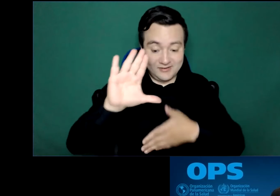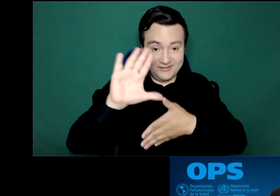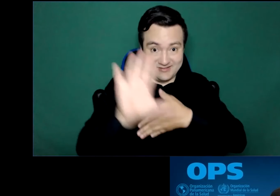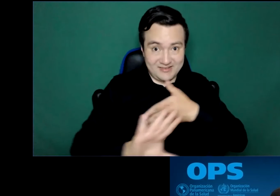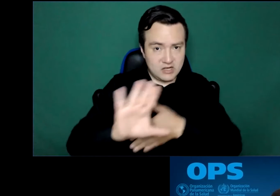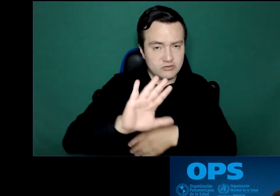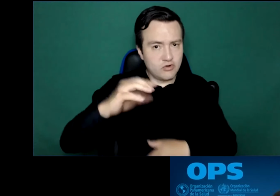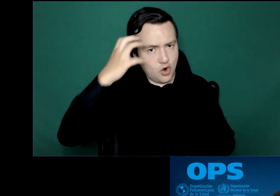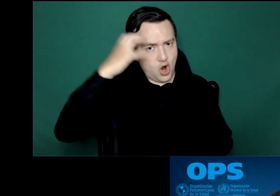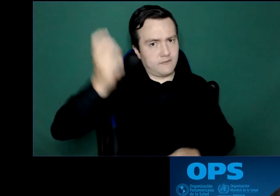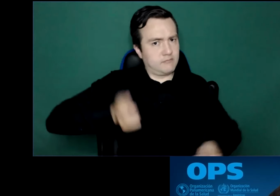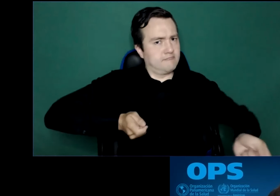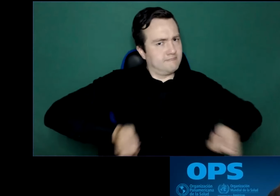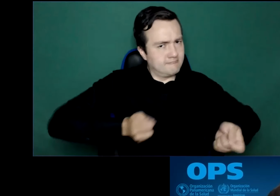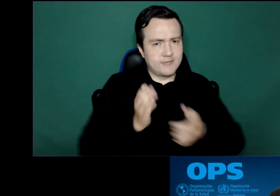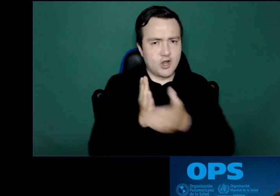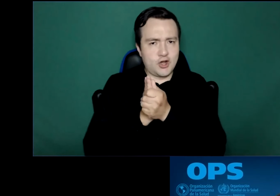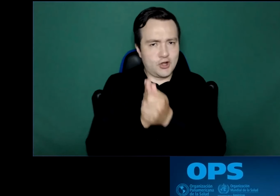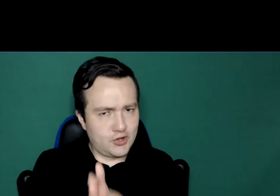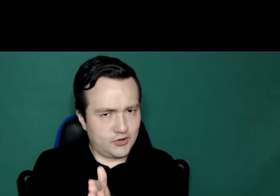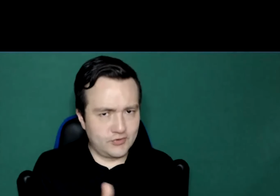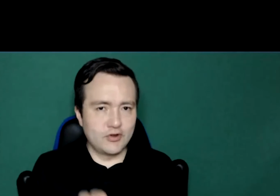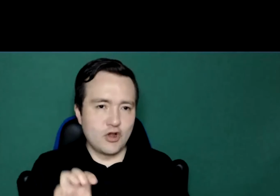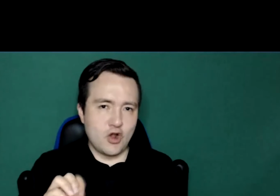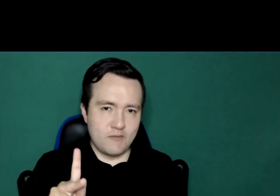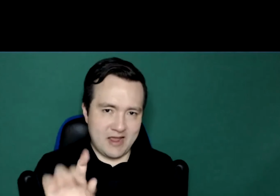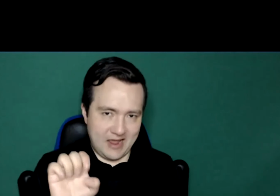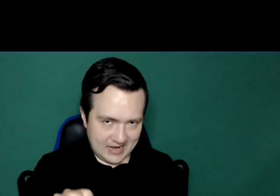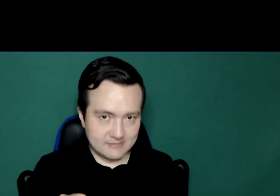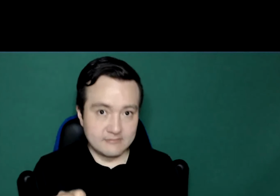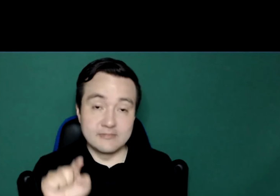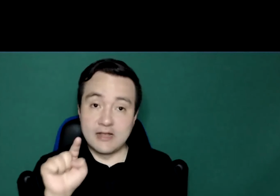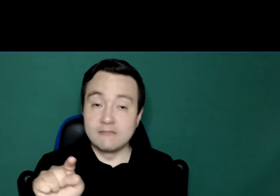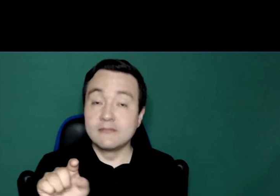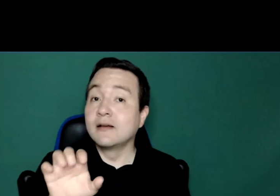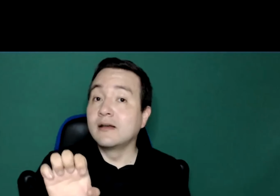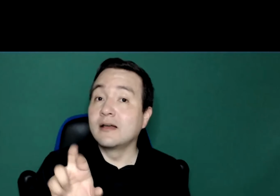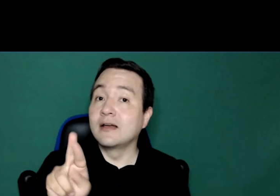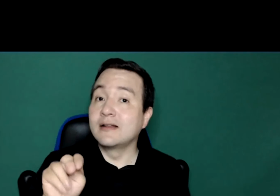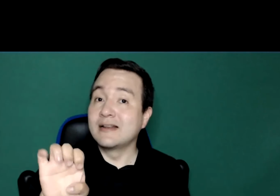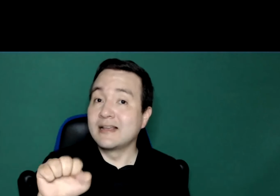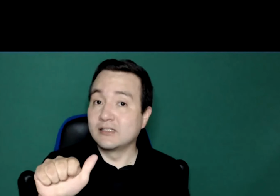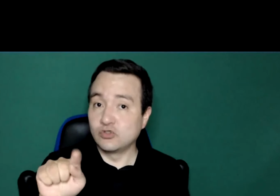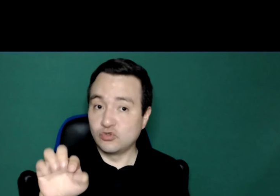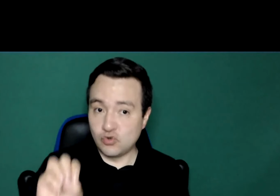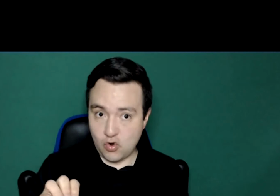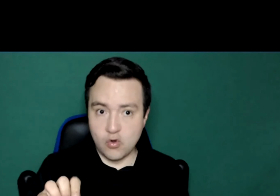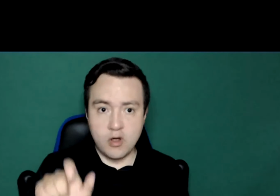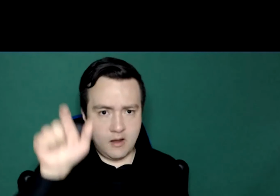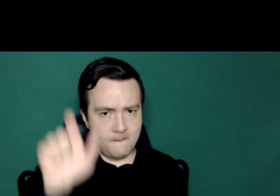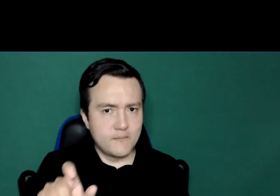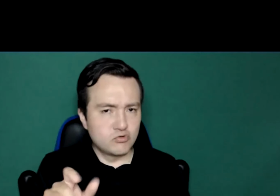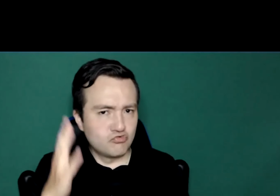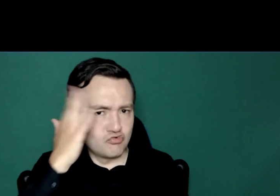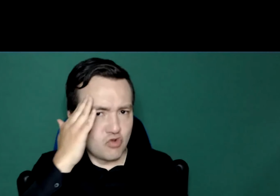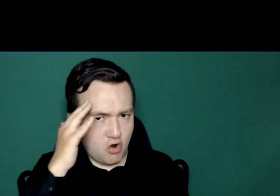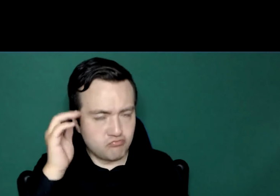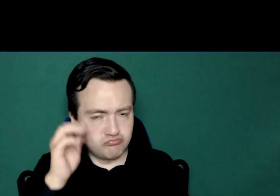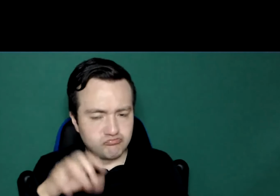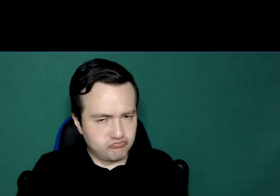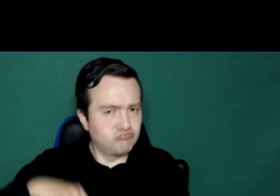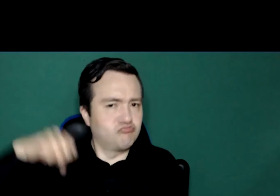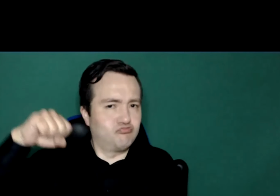planificación de salud en la OPS, que haga algunos comentarios. Ernesto es economista con mucha experiencia en salud pública e investigación.